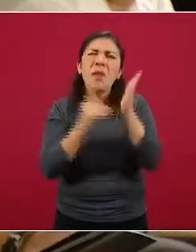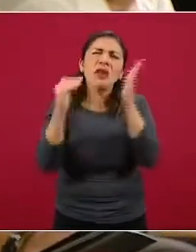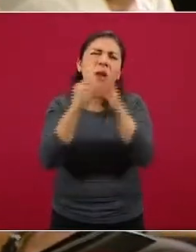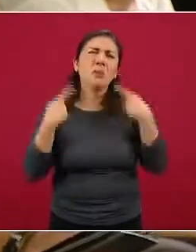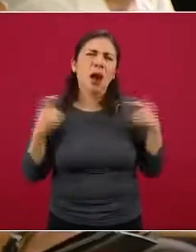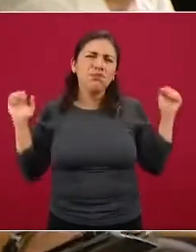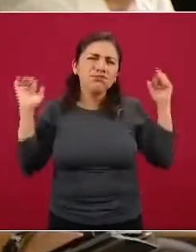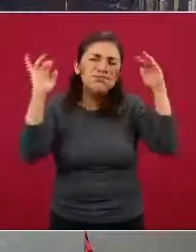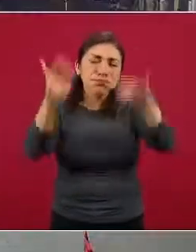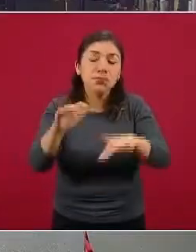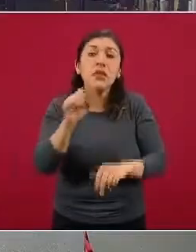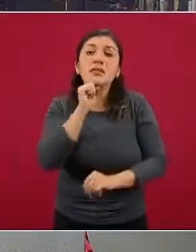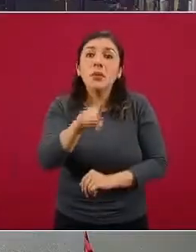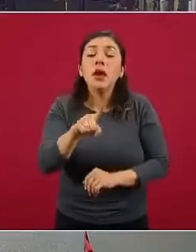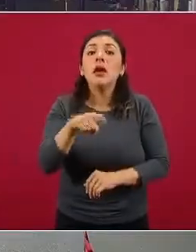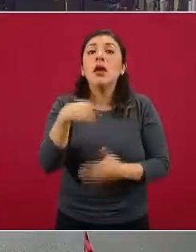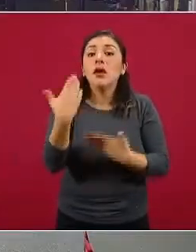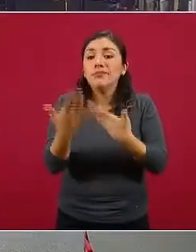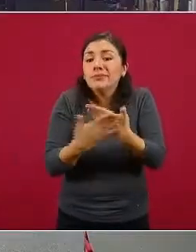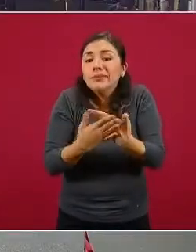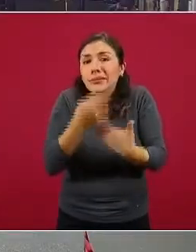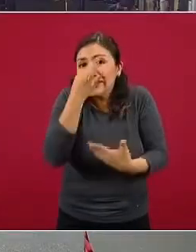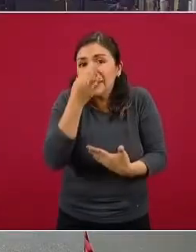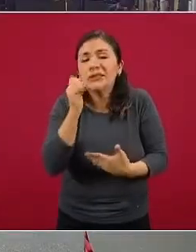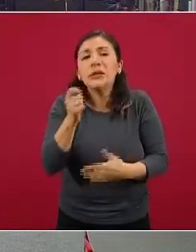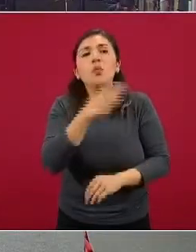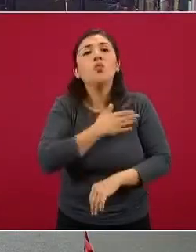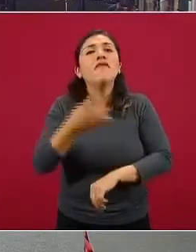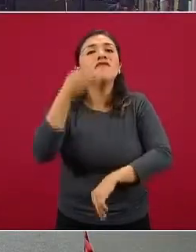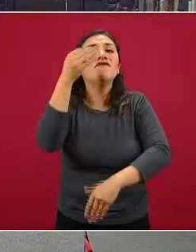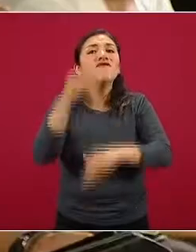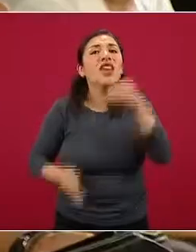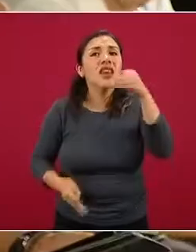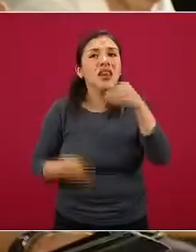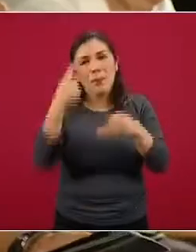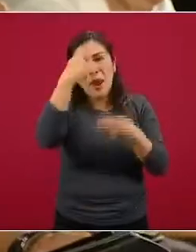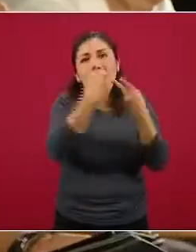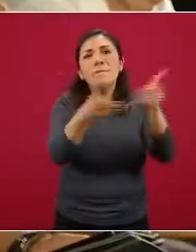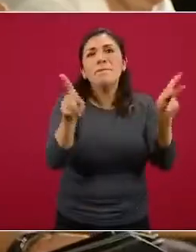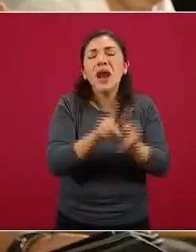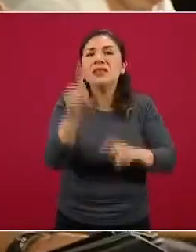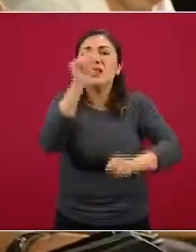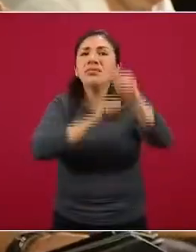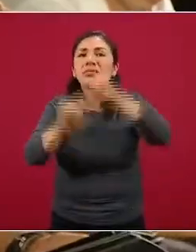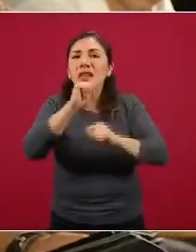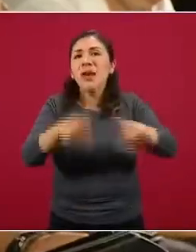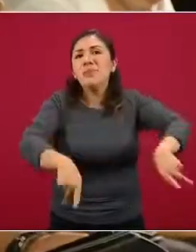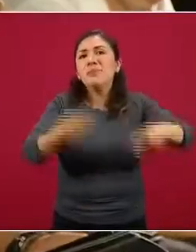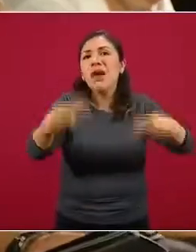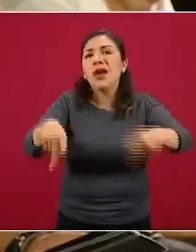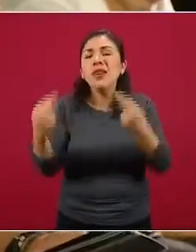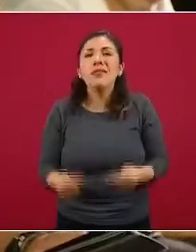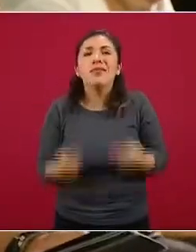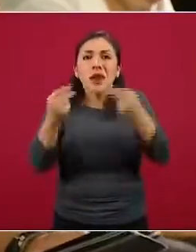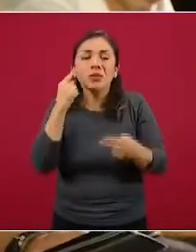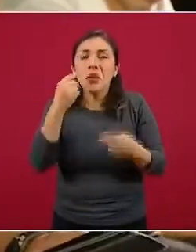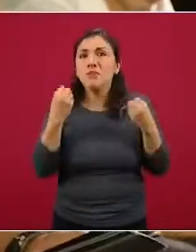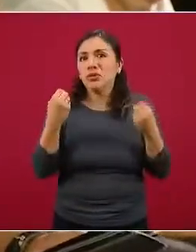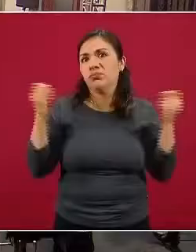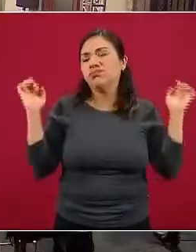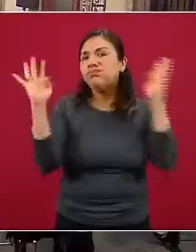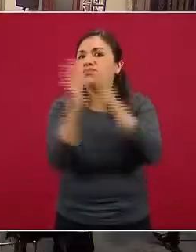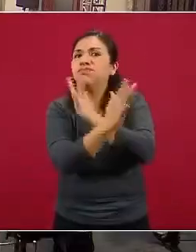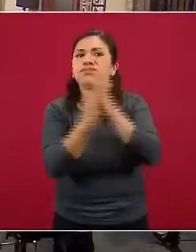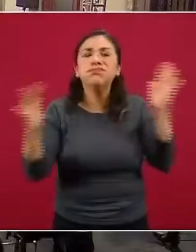personas, y a unos días lo del Buen Fin en las plazas comerciales, en donde se empieza a ver un poco más de